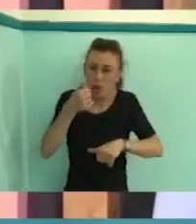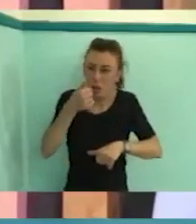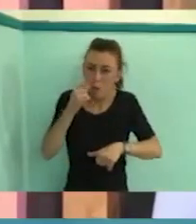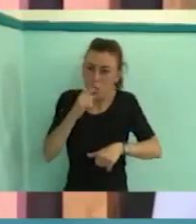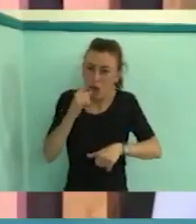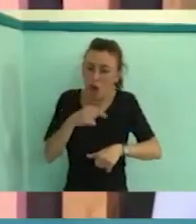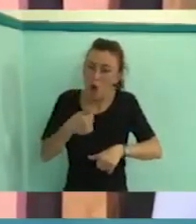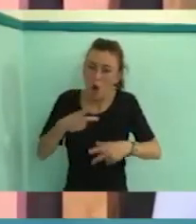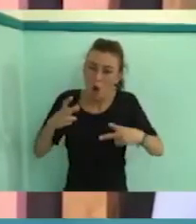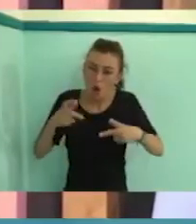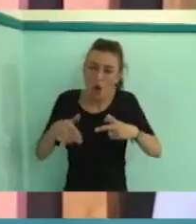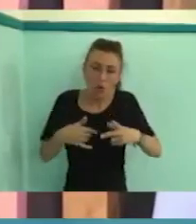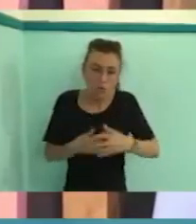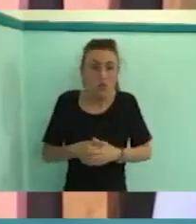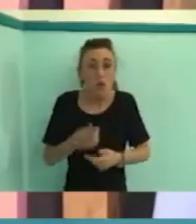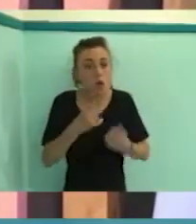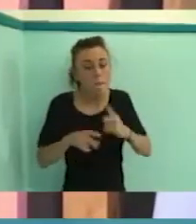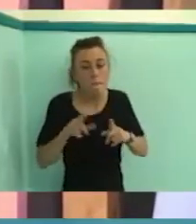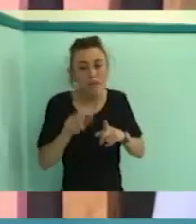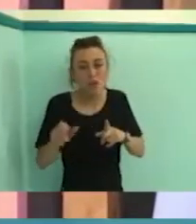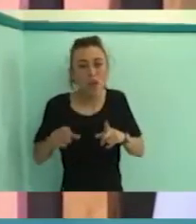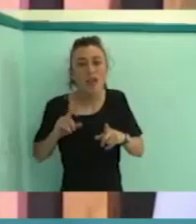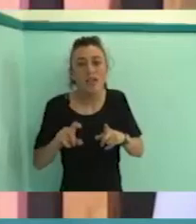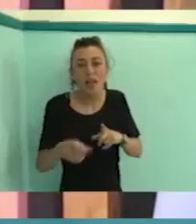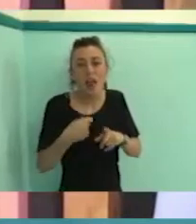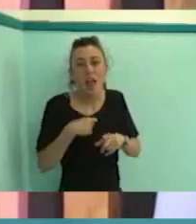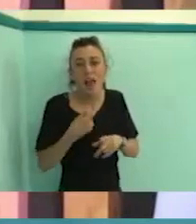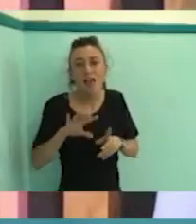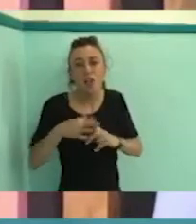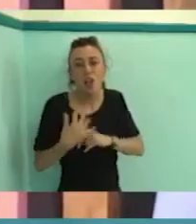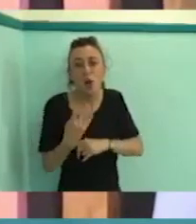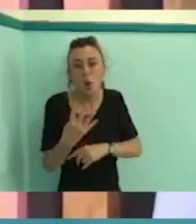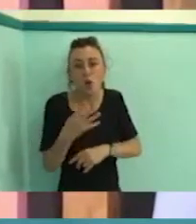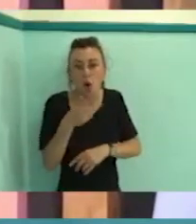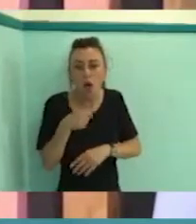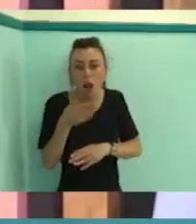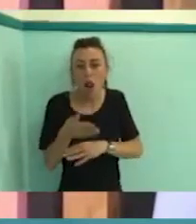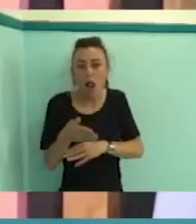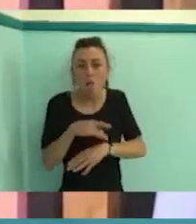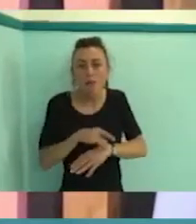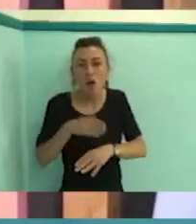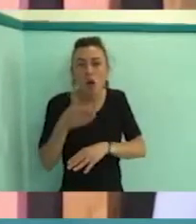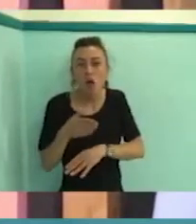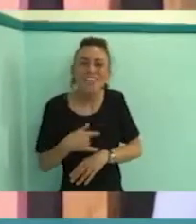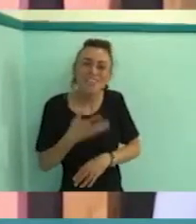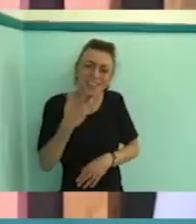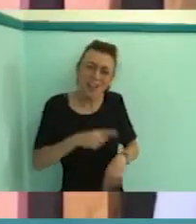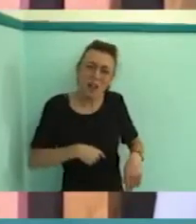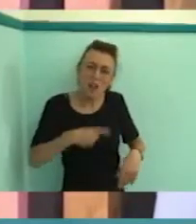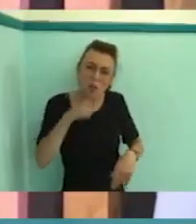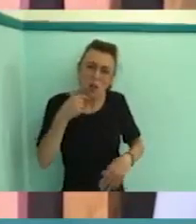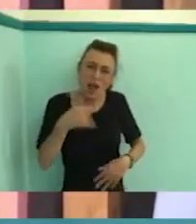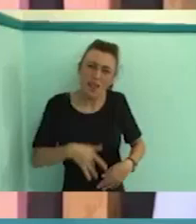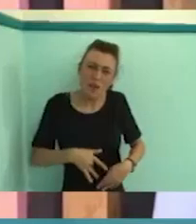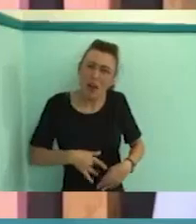personas que han llegado a desarrollar un cáncer un estadio cuatro porque llevaban yendo al médico 10 millones de veces y lo que les decían era si te duele la tripa pues mejor así no